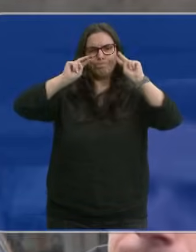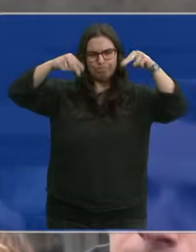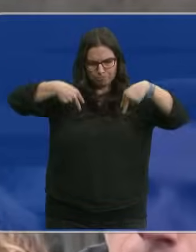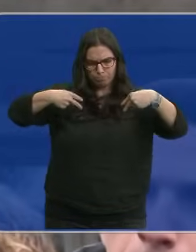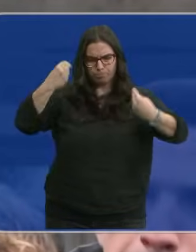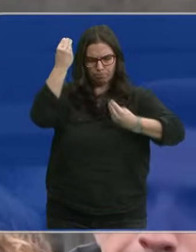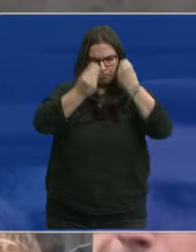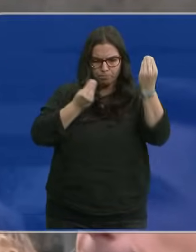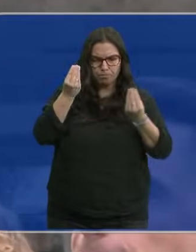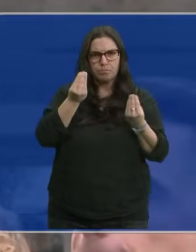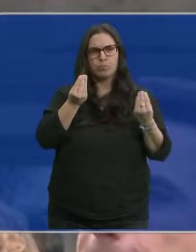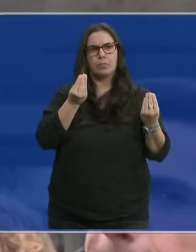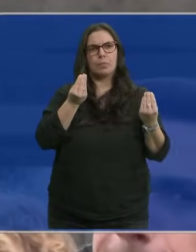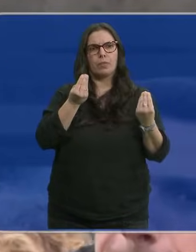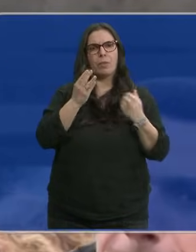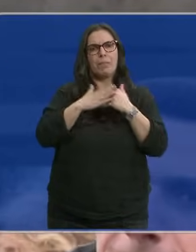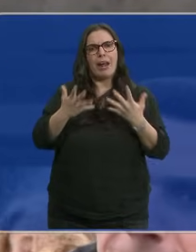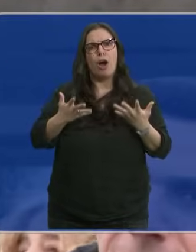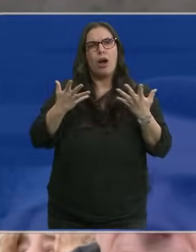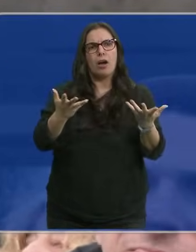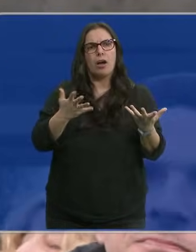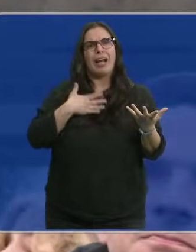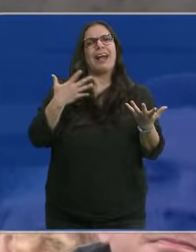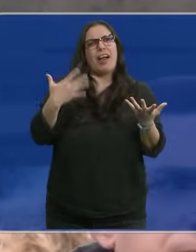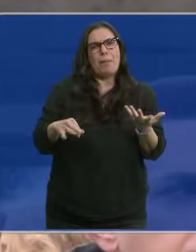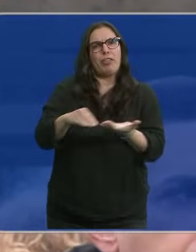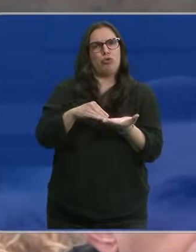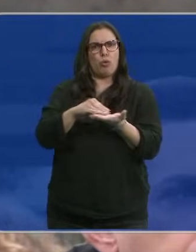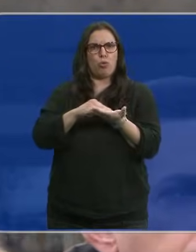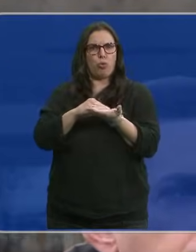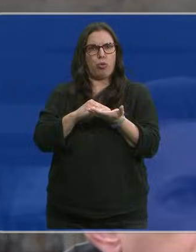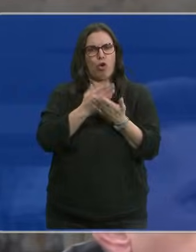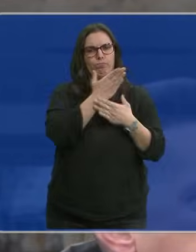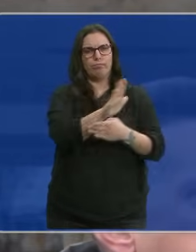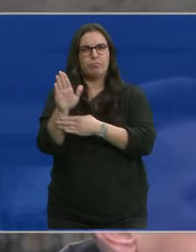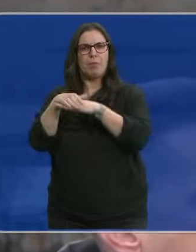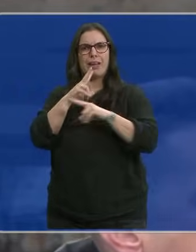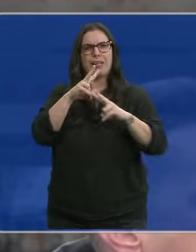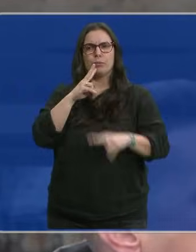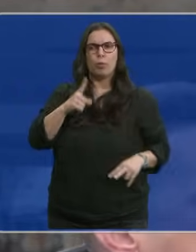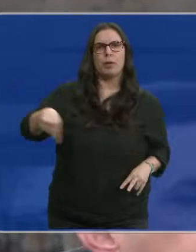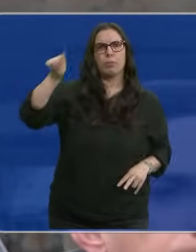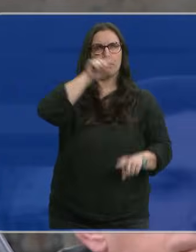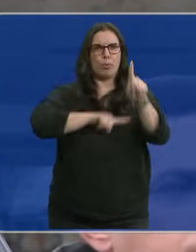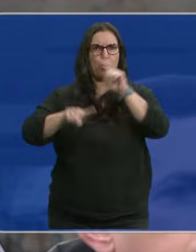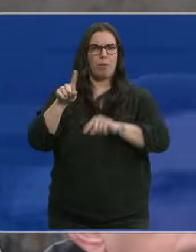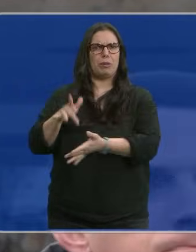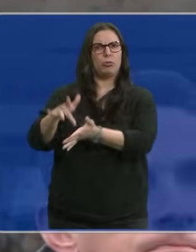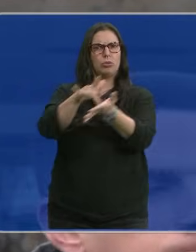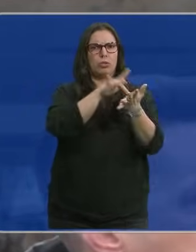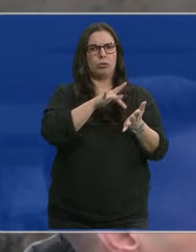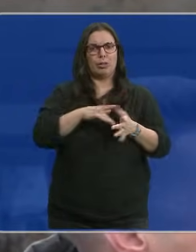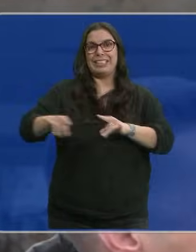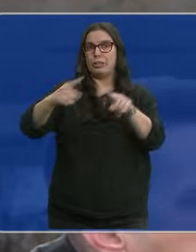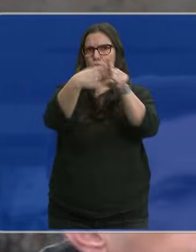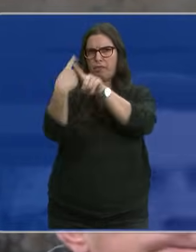se visualice como un partido capaz de poner soluciones encima de la mesa que den respuesta, como digo, a los problemas que estamos teniendo en